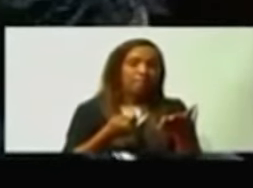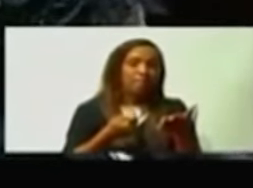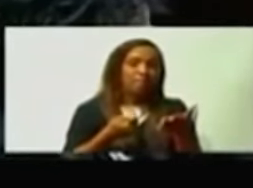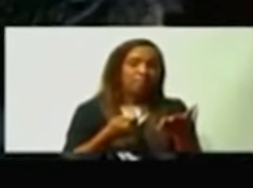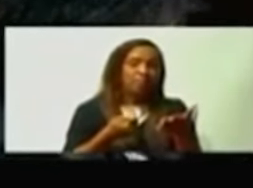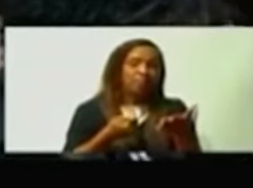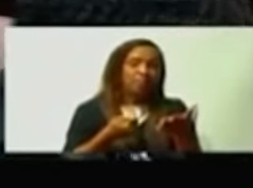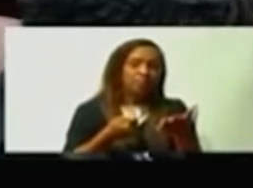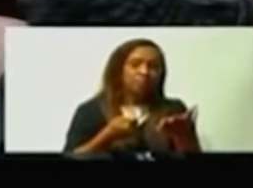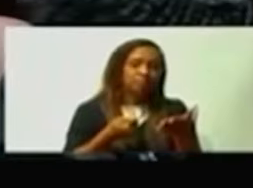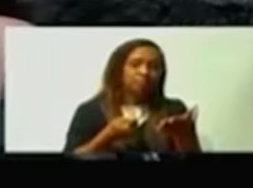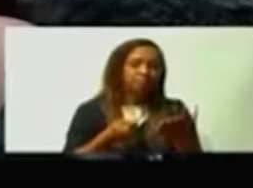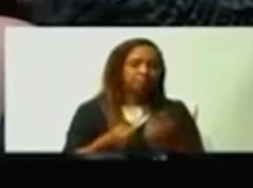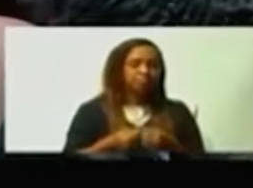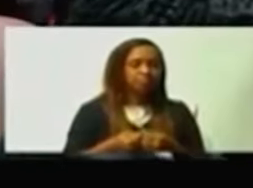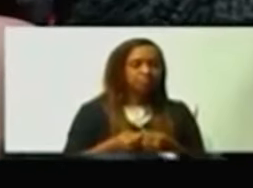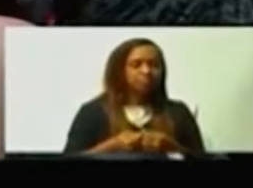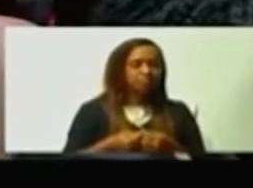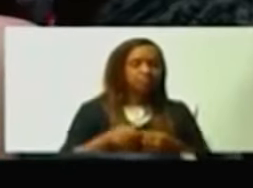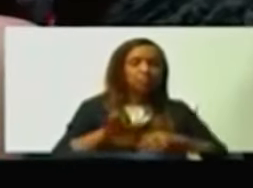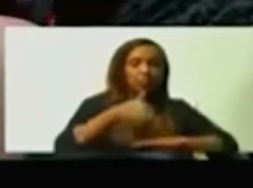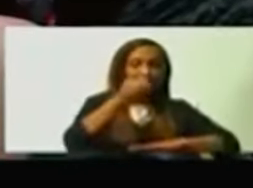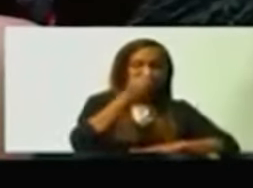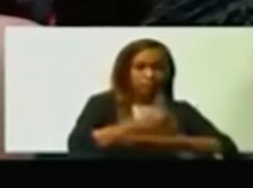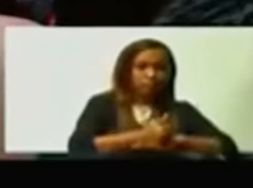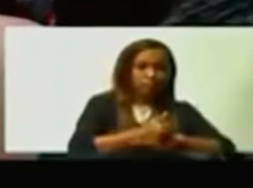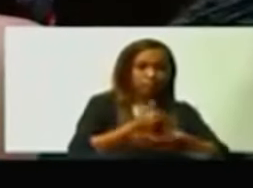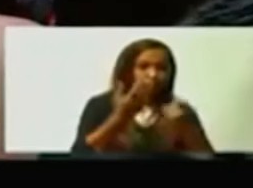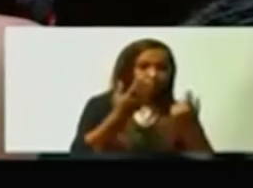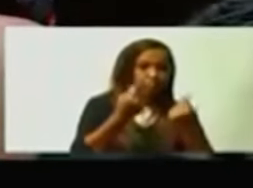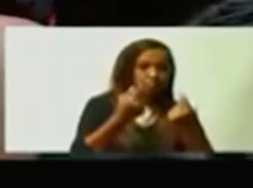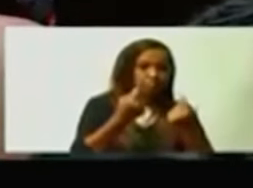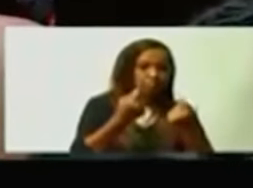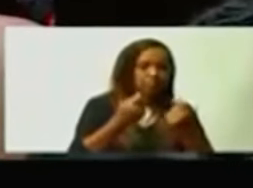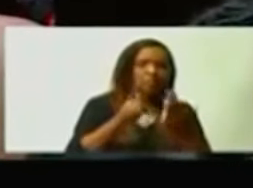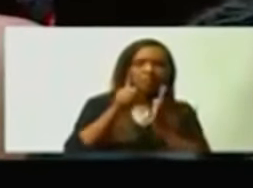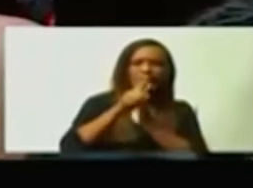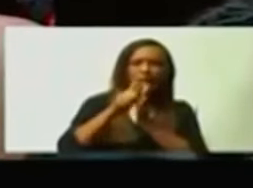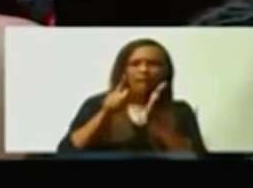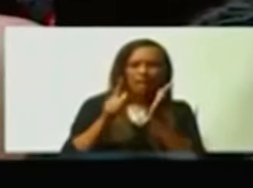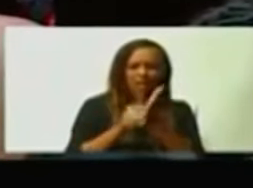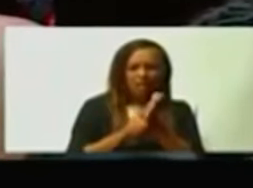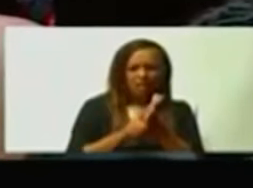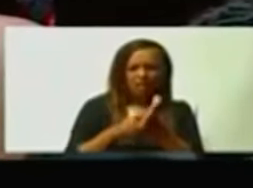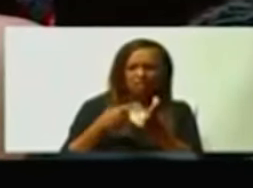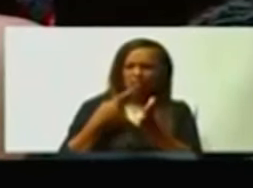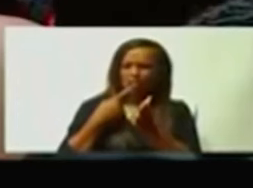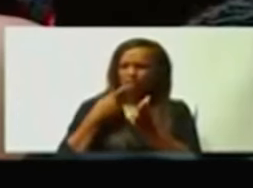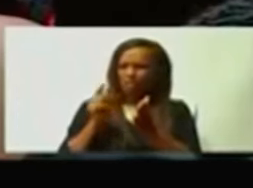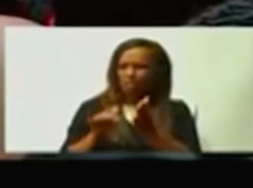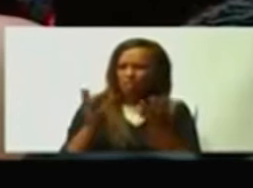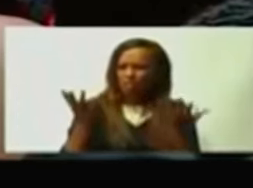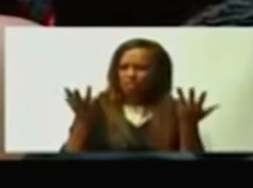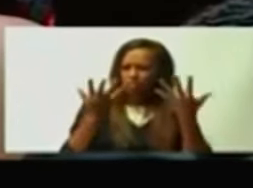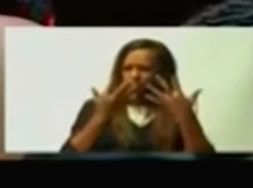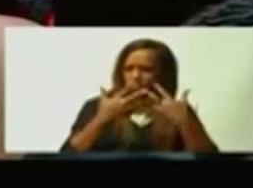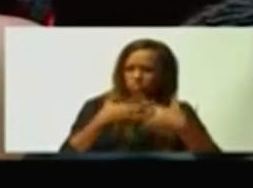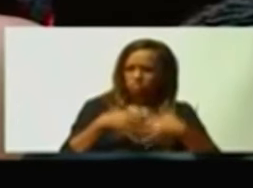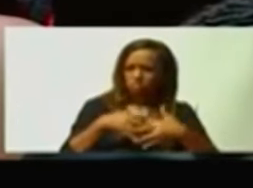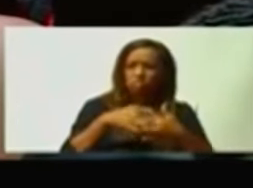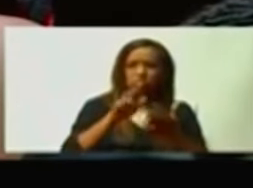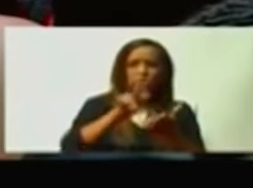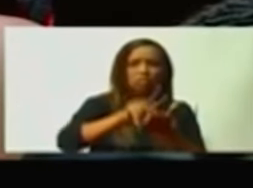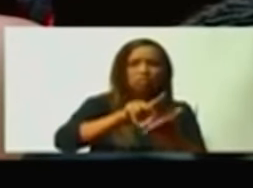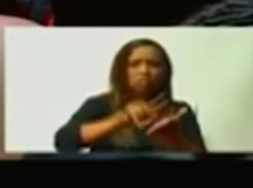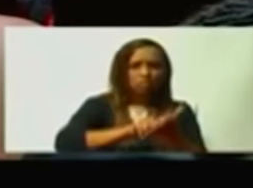previo al establecimiento de esa ley. Entonces, yo he leído la ley 3 veces y uno termina de entender qué hay detrás